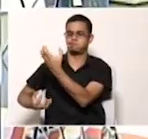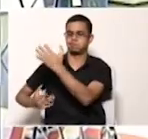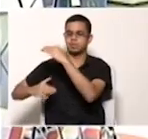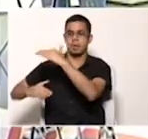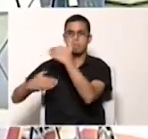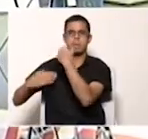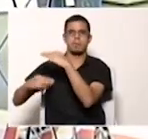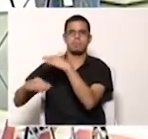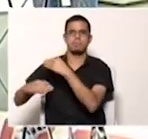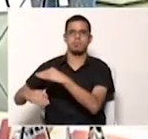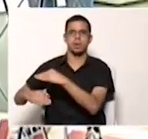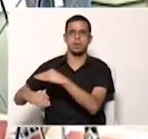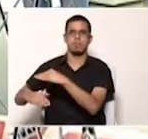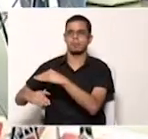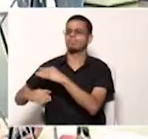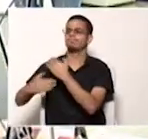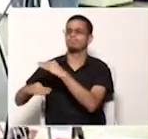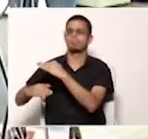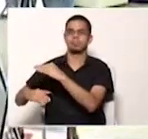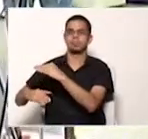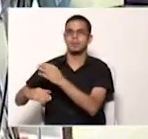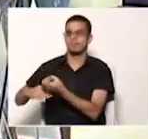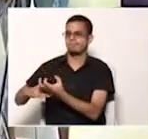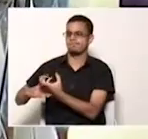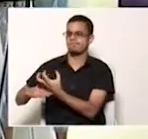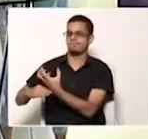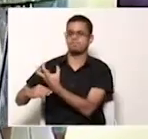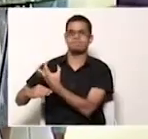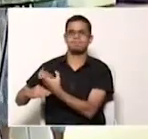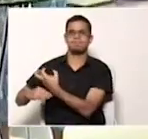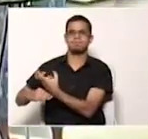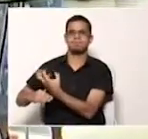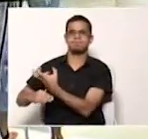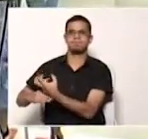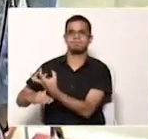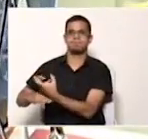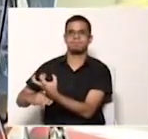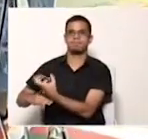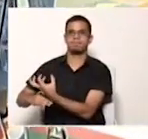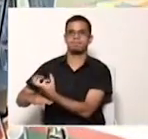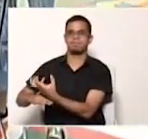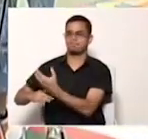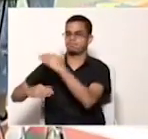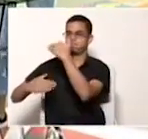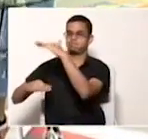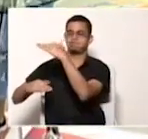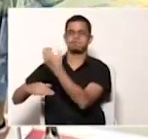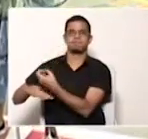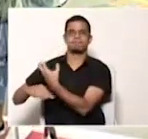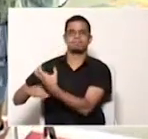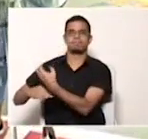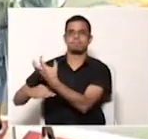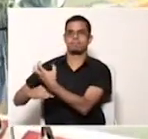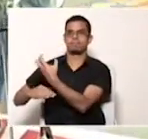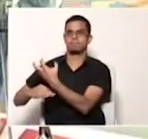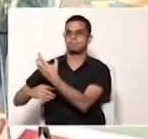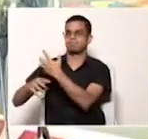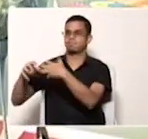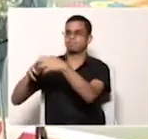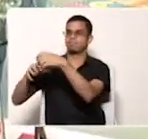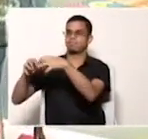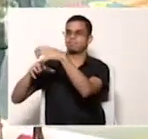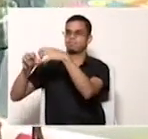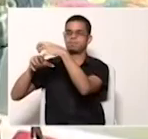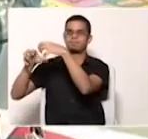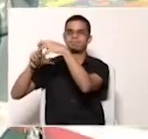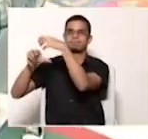capas donde va a haber esa concentración de calor, de vapor de agua, ¿bien? Y eso va a aumentar